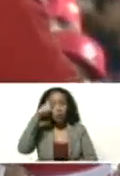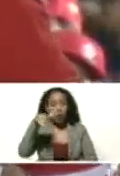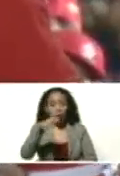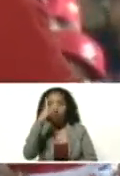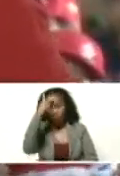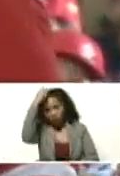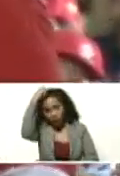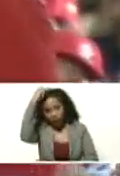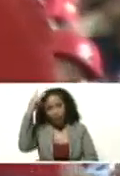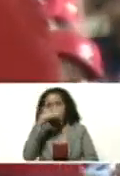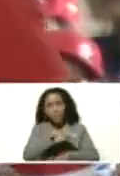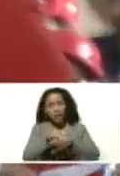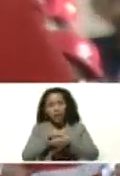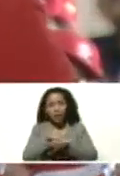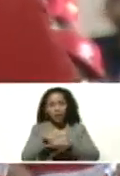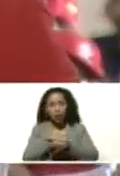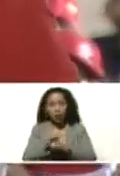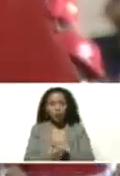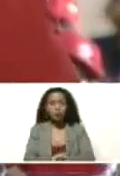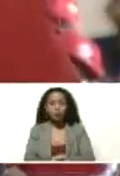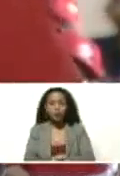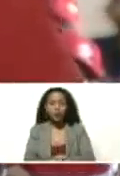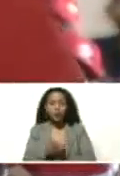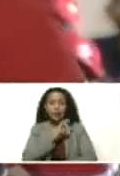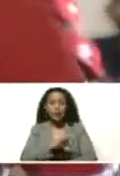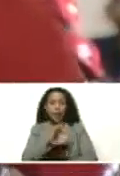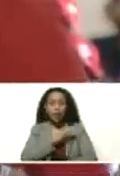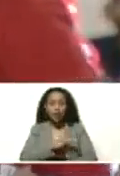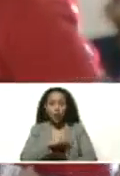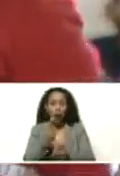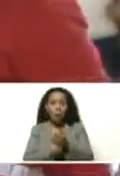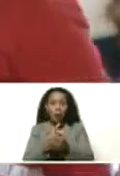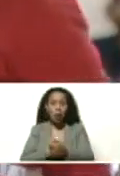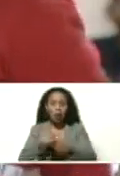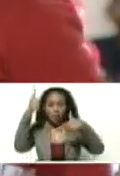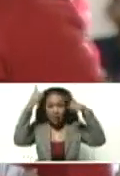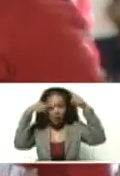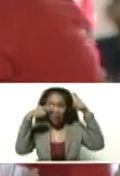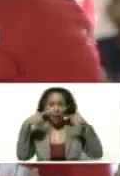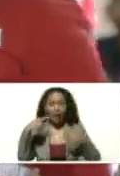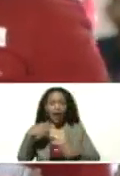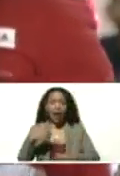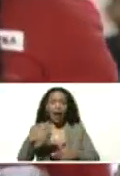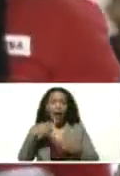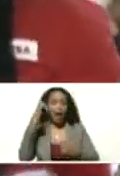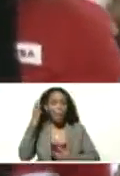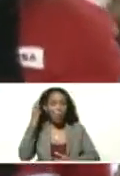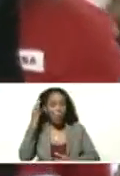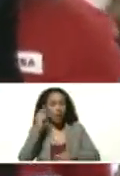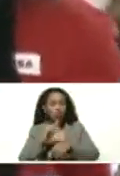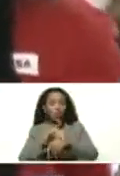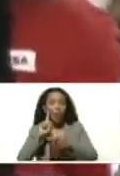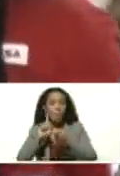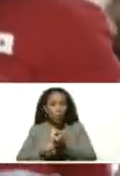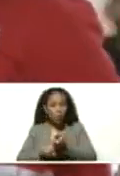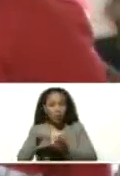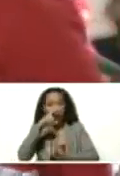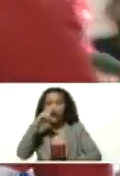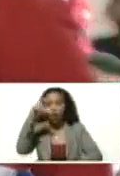Isami, el señor Asdrúbal Chávez, la camarada combatiente aguerrida, la doctora Cilia